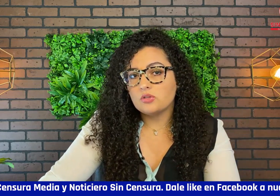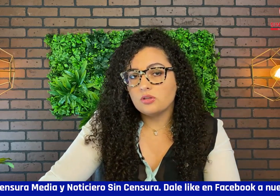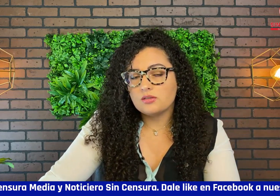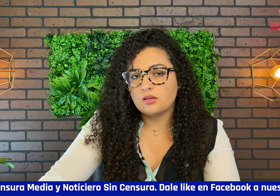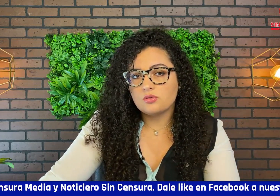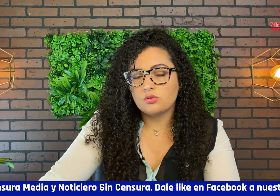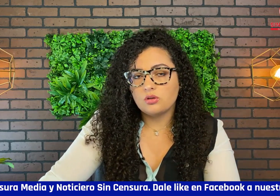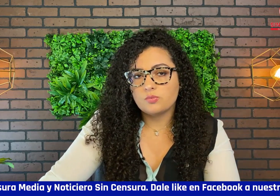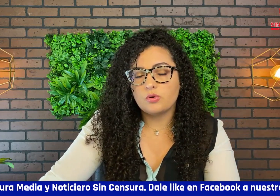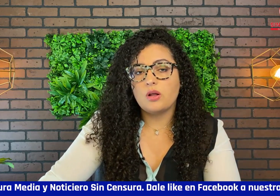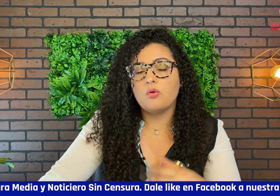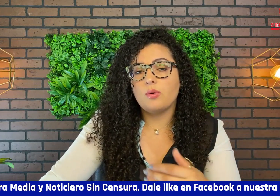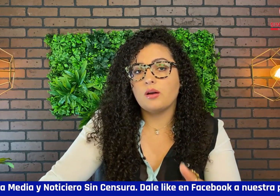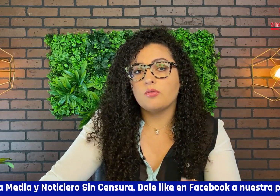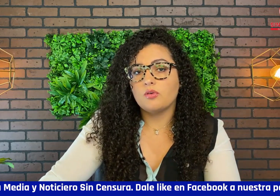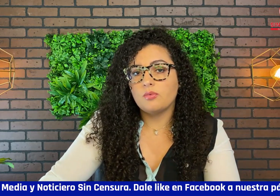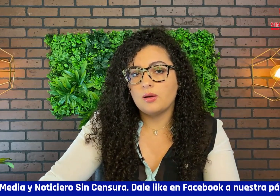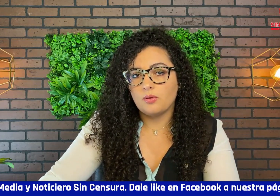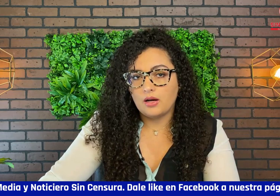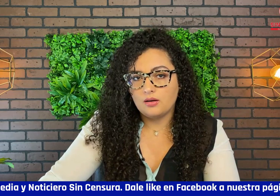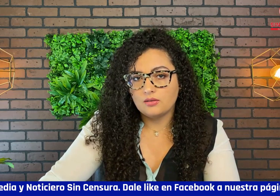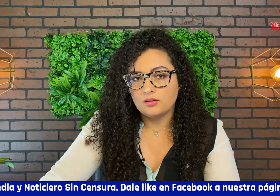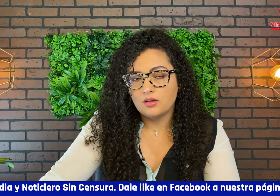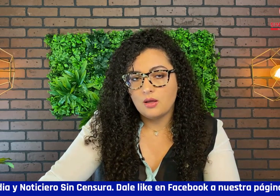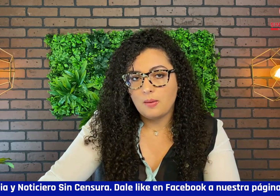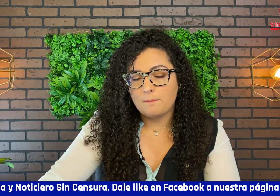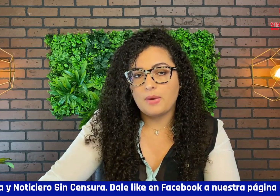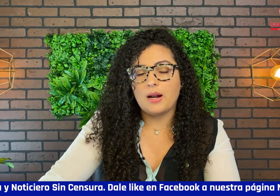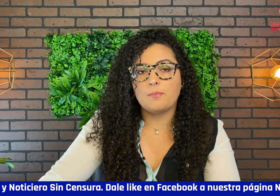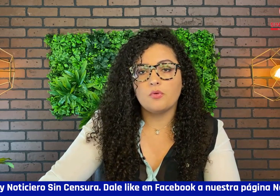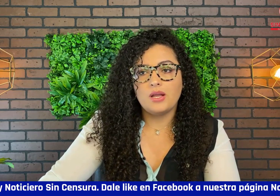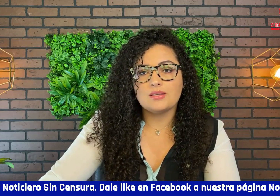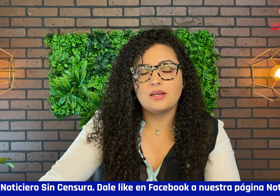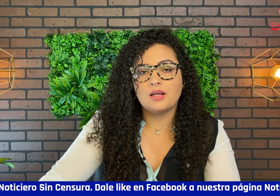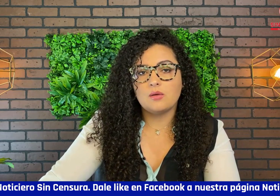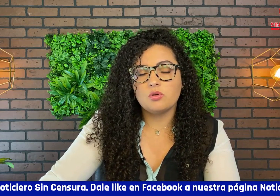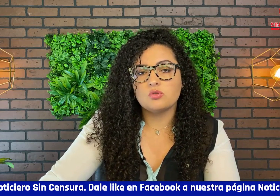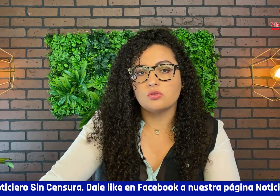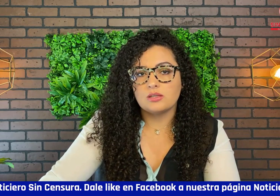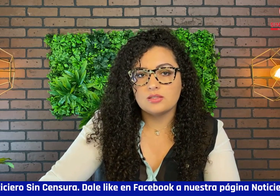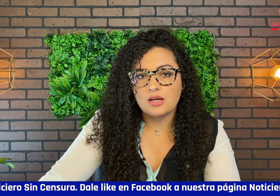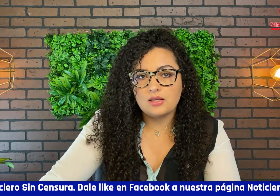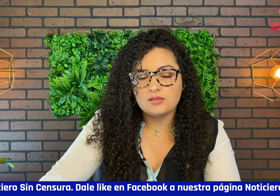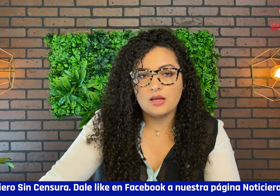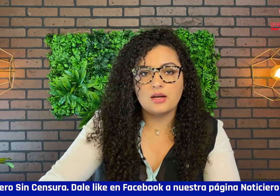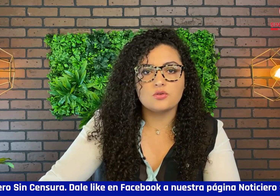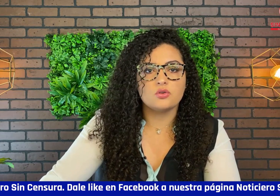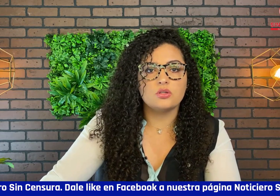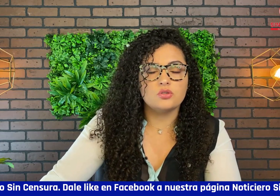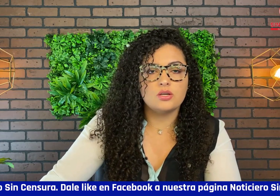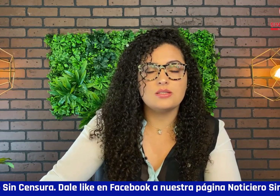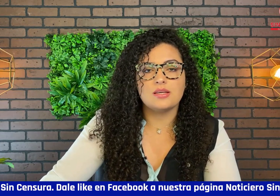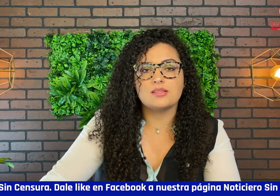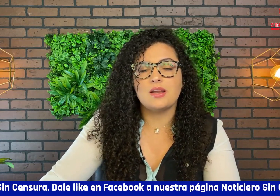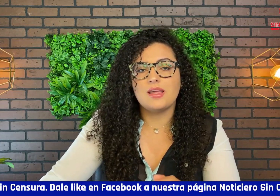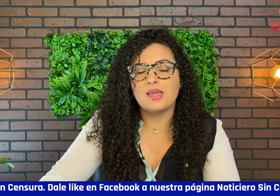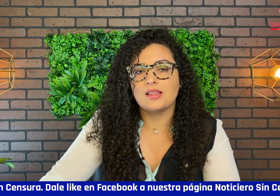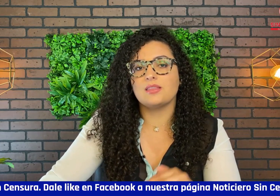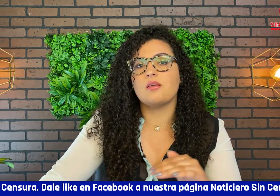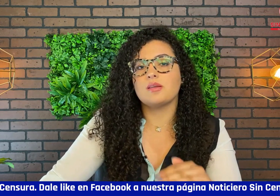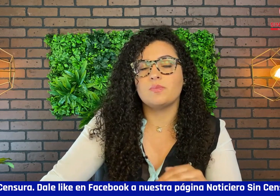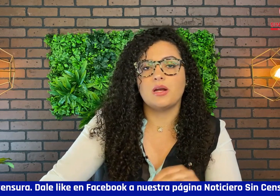la presión de Estados Unidos por una nueva reforma laboral para poder hacer cambios sustanciales en las condiciones y que